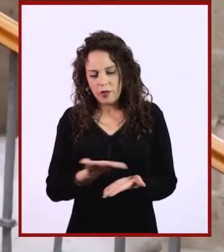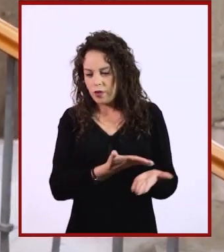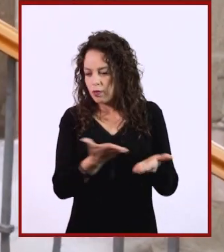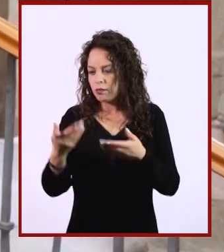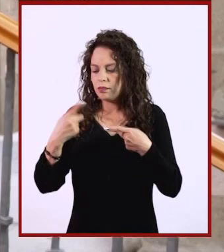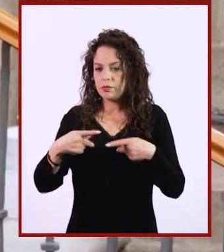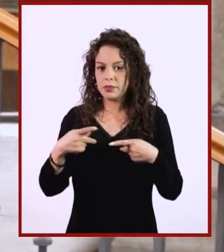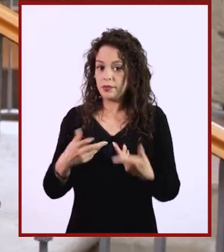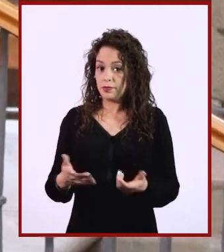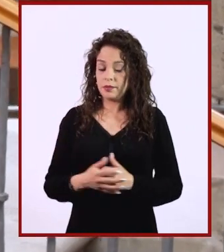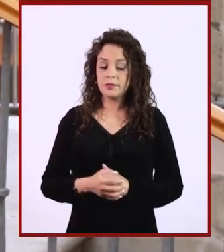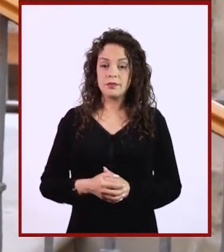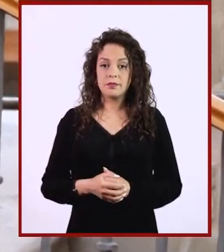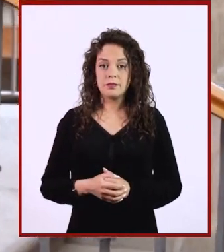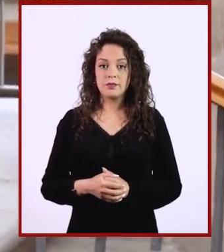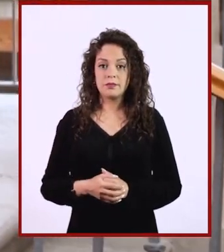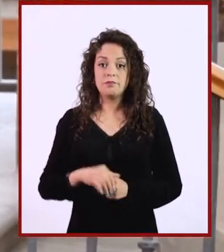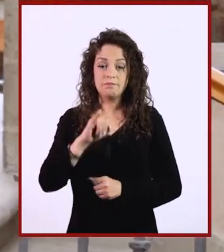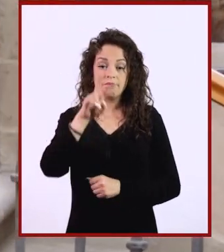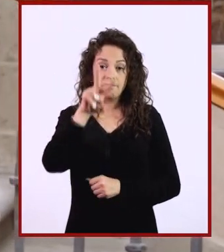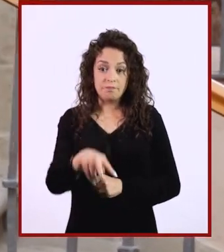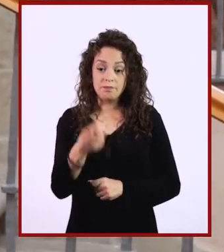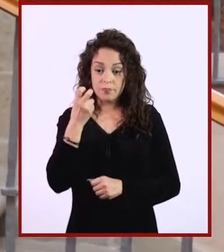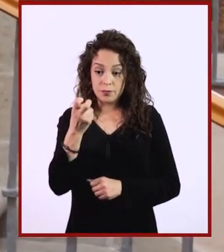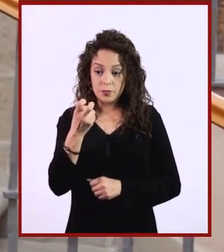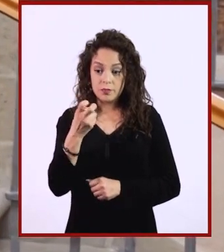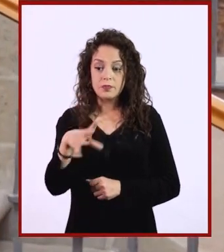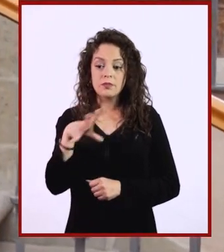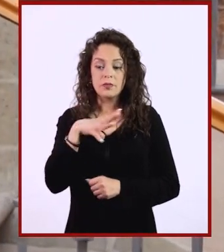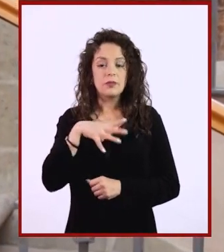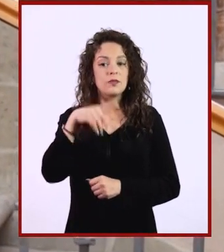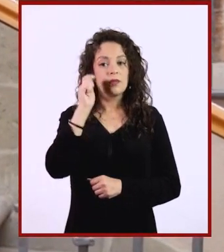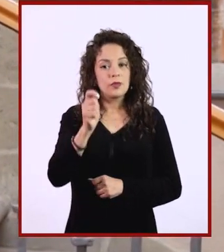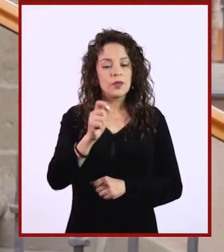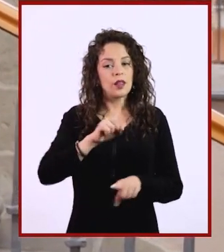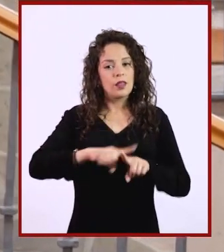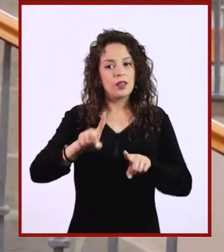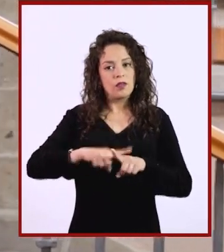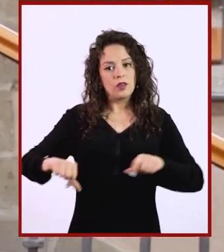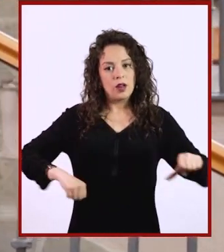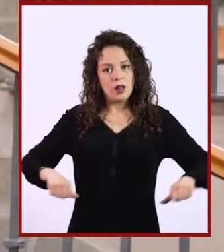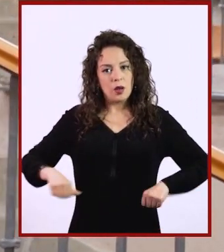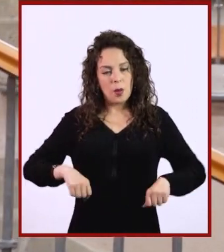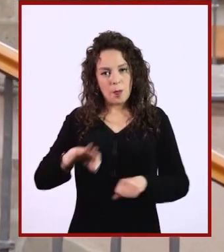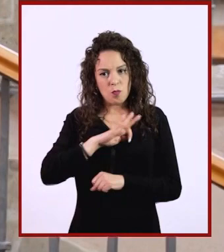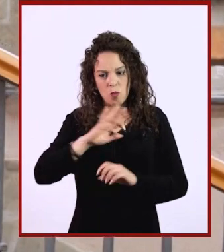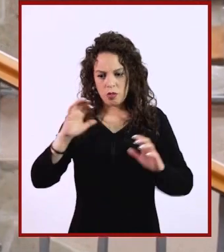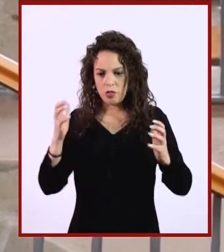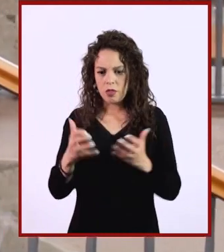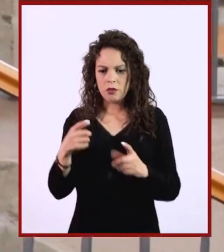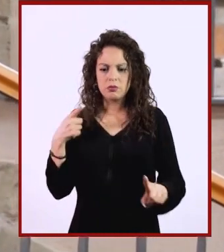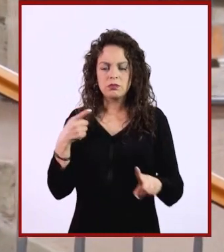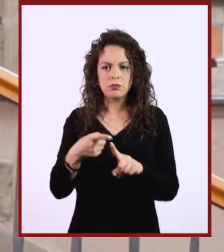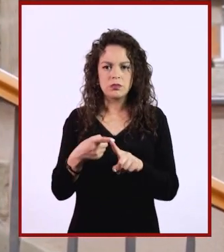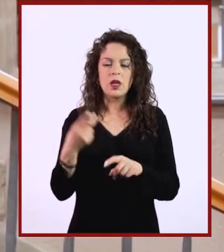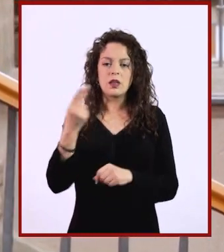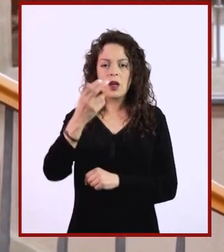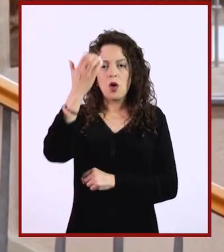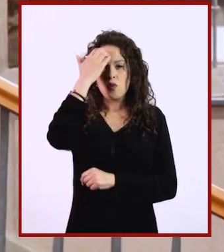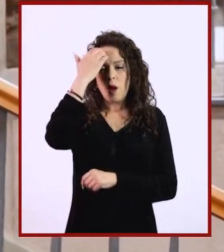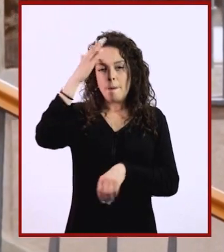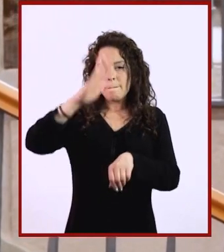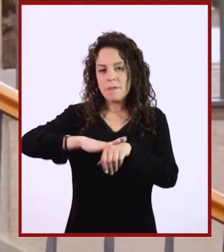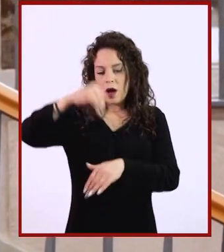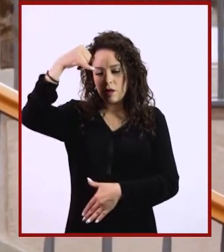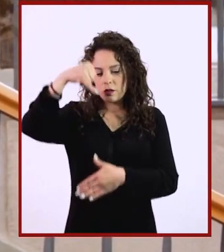nuestro estandarte. Y es por eso que tenemos para ustedes las pequeñas acciones. Actividad que consiste en conocer a